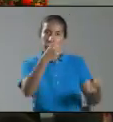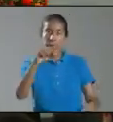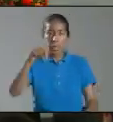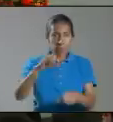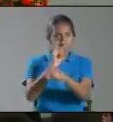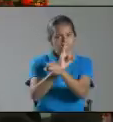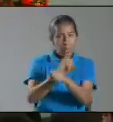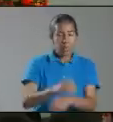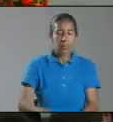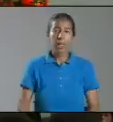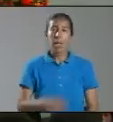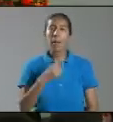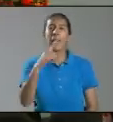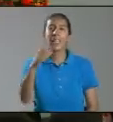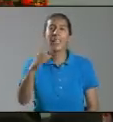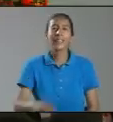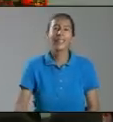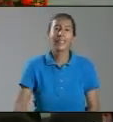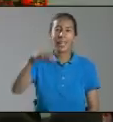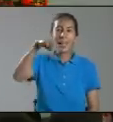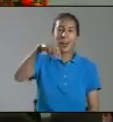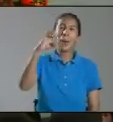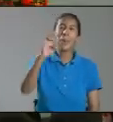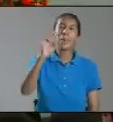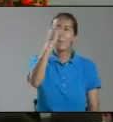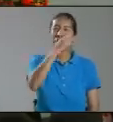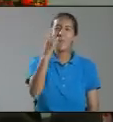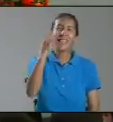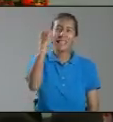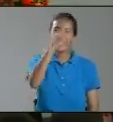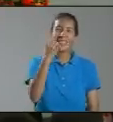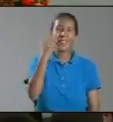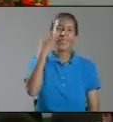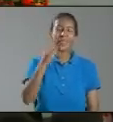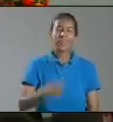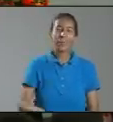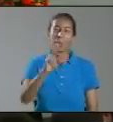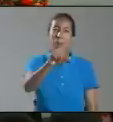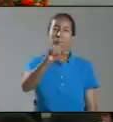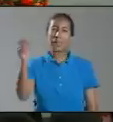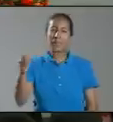me decían ya Messi, porque mes y medio no venía a la iglesia.